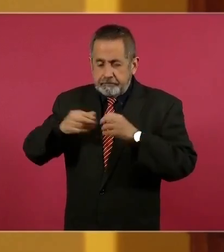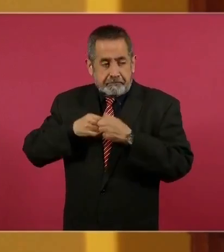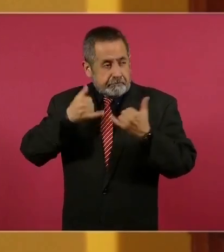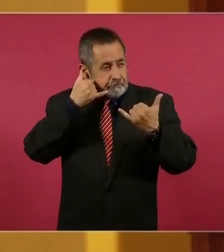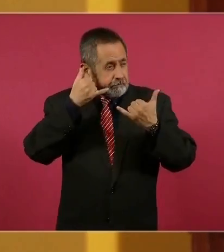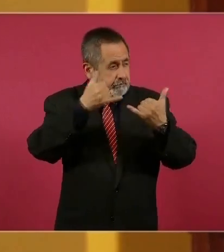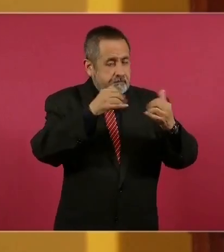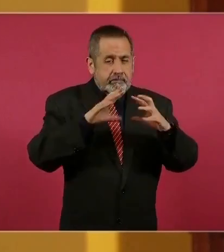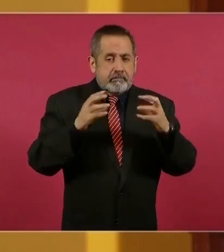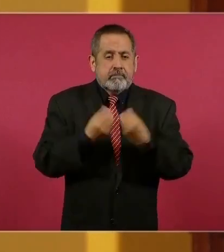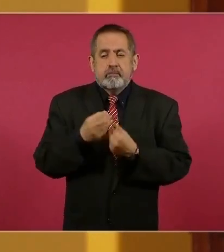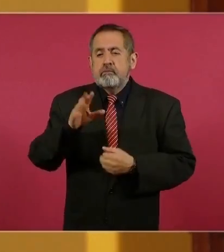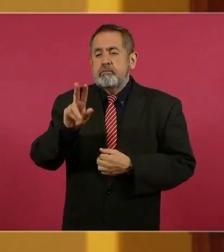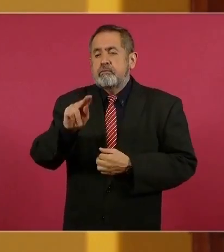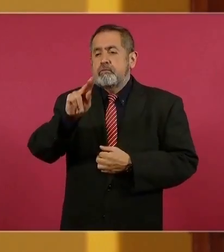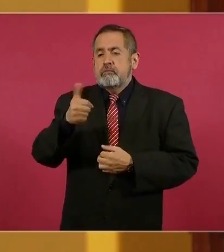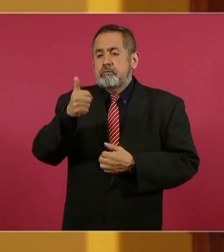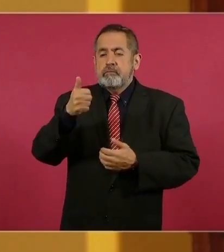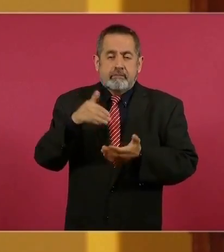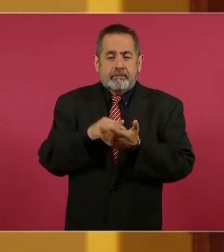de